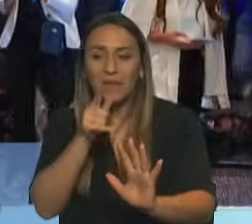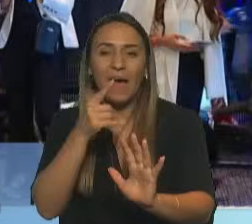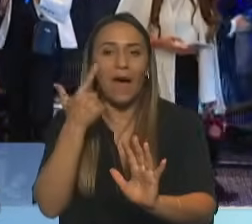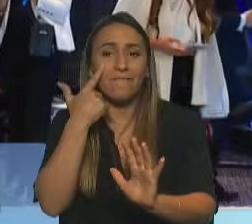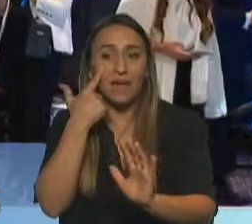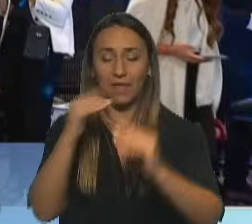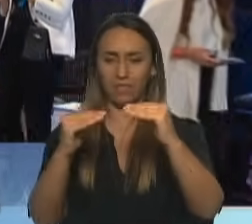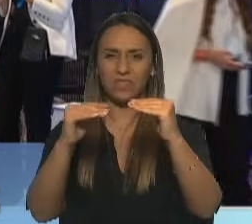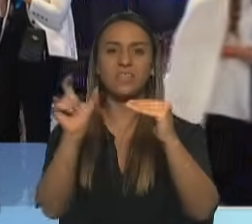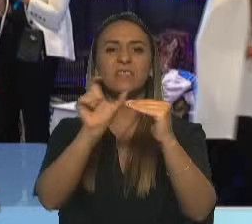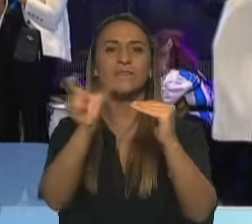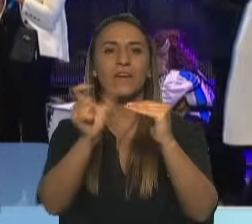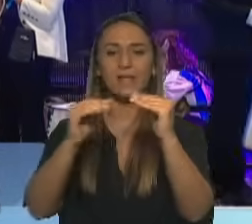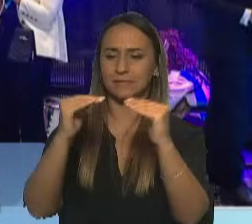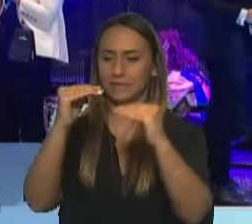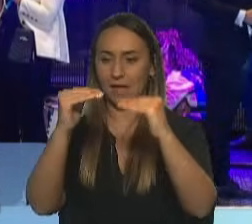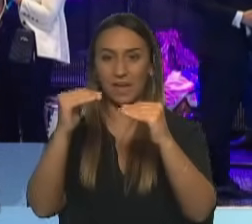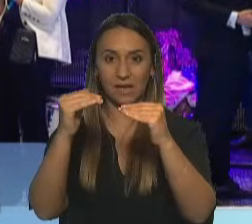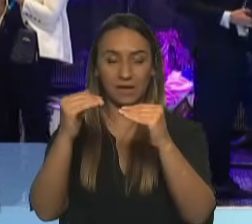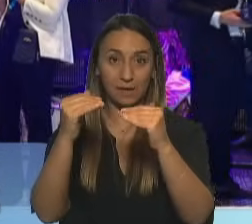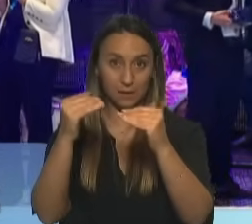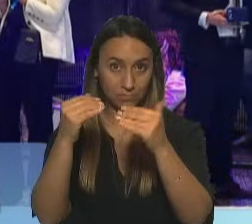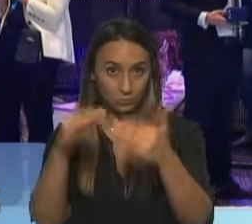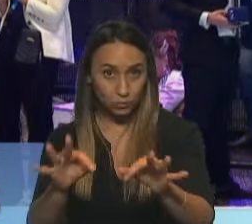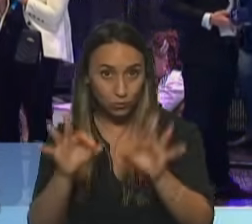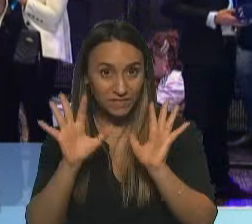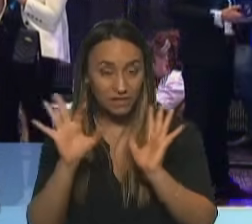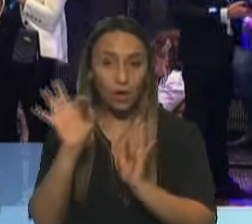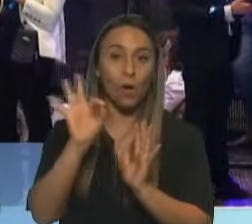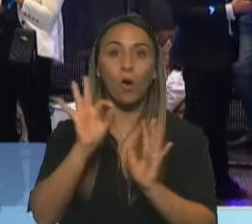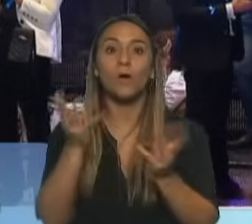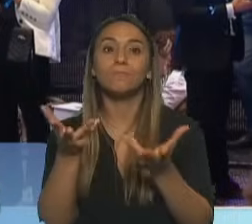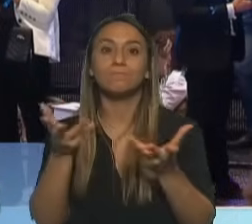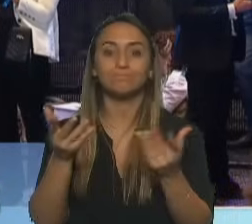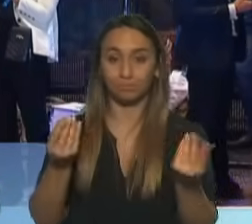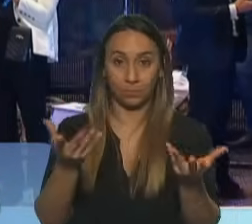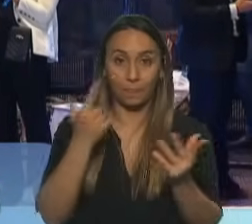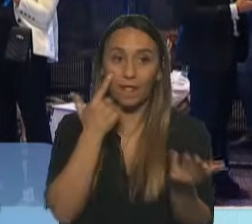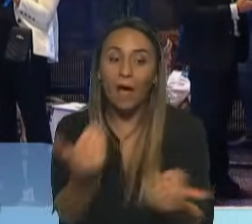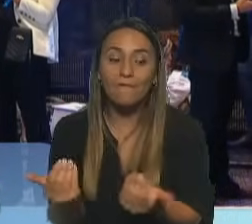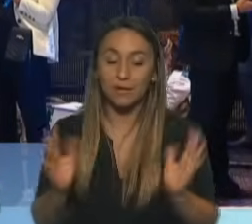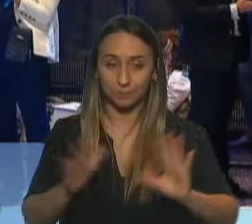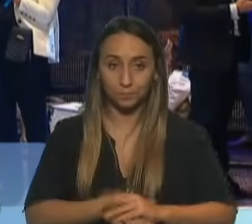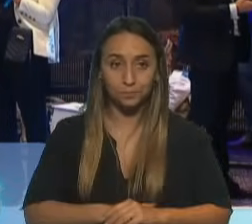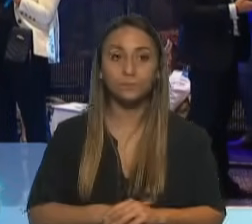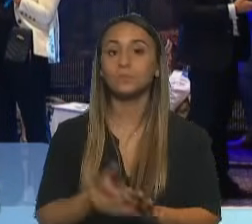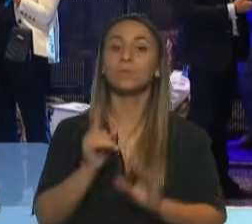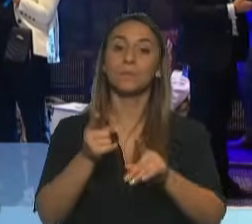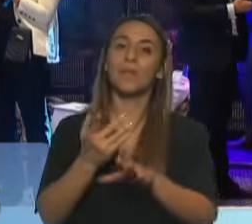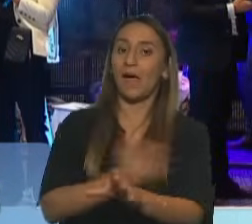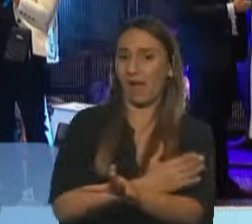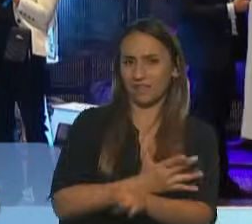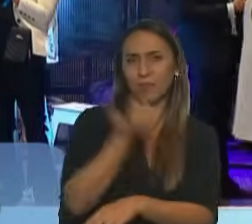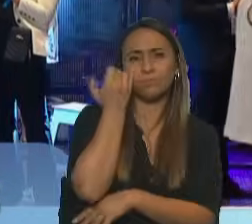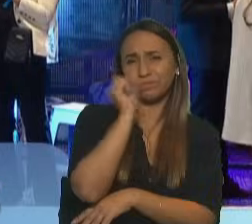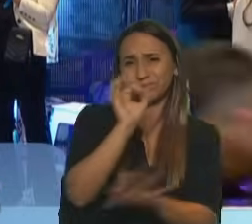la distancia, Bueno, si porque alcanza lo que se ha sacado de diferencia entre uno y otro en cada una de las mesas. parte de la premisa, Sofi, en la previa, y lo hemos contado